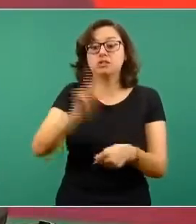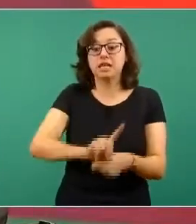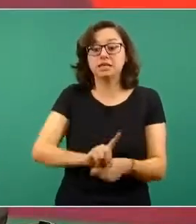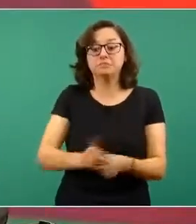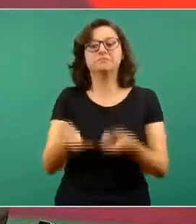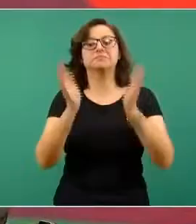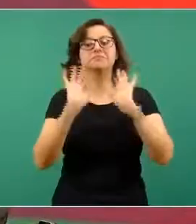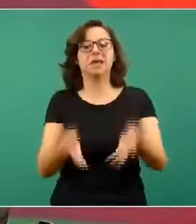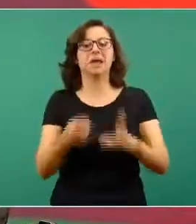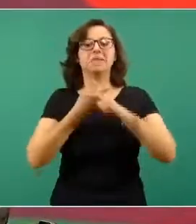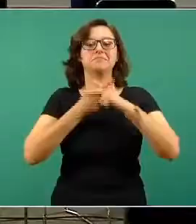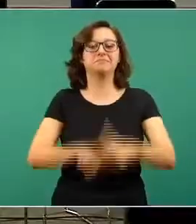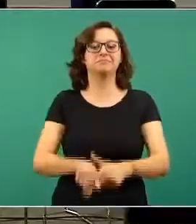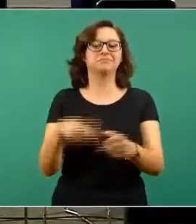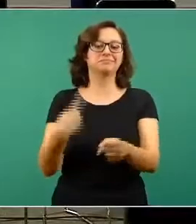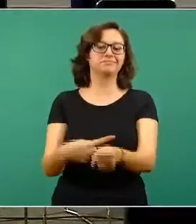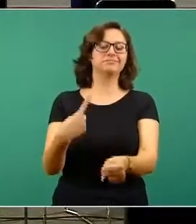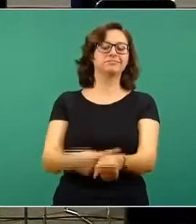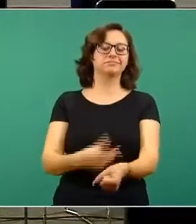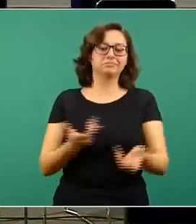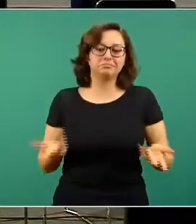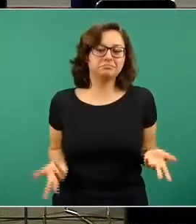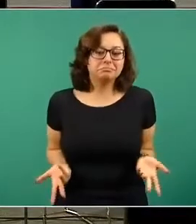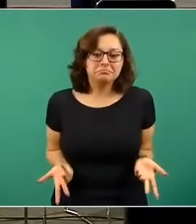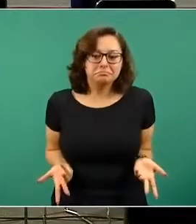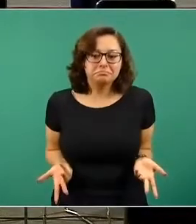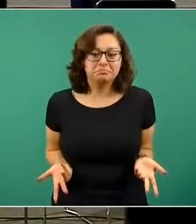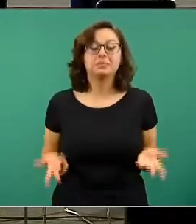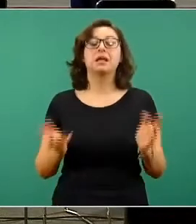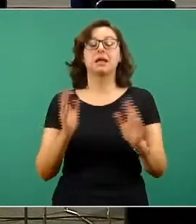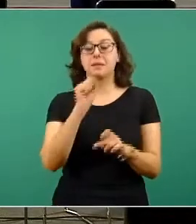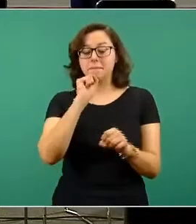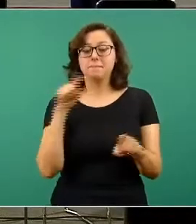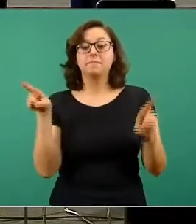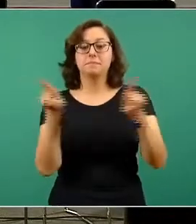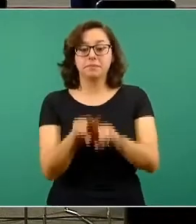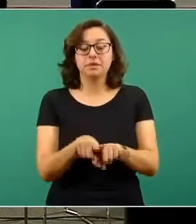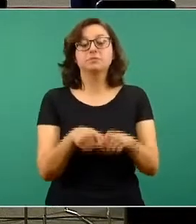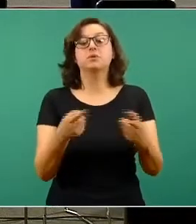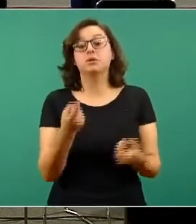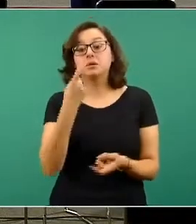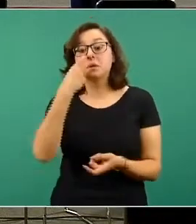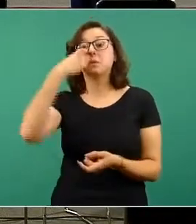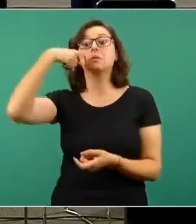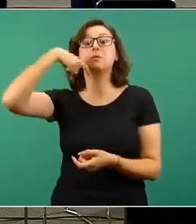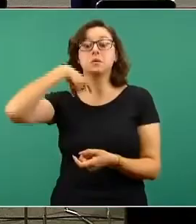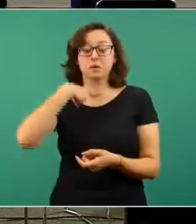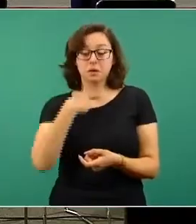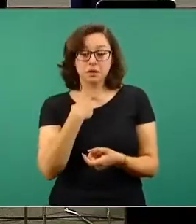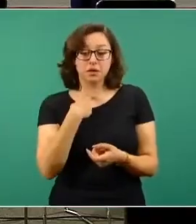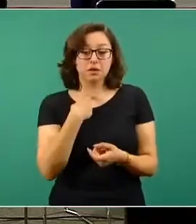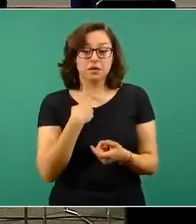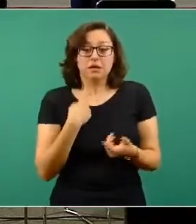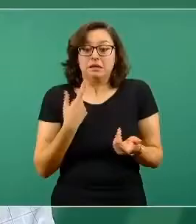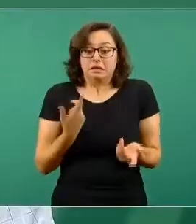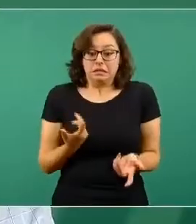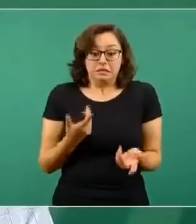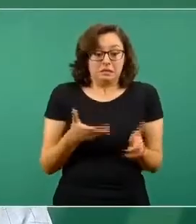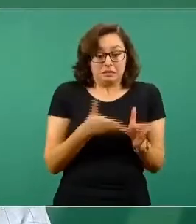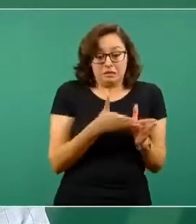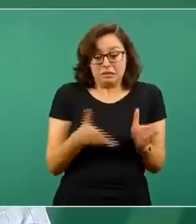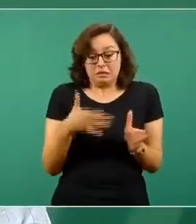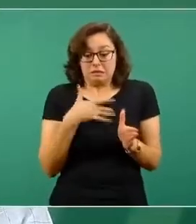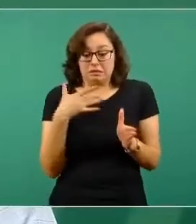caso. Tampoco descarta de que en el momento en que le tomaron la muestra, esa persona estaba apenas iniciando su